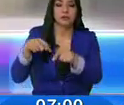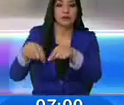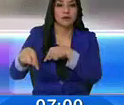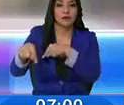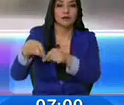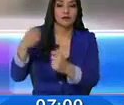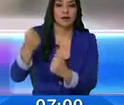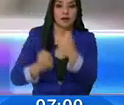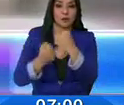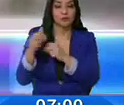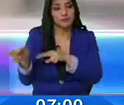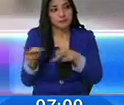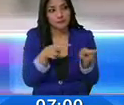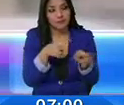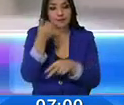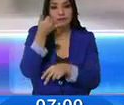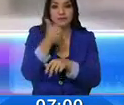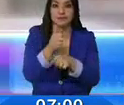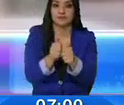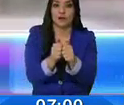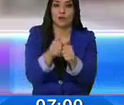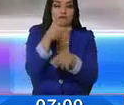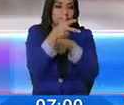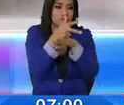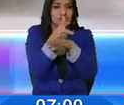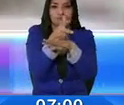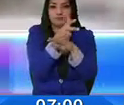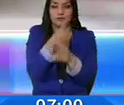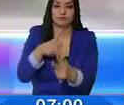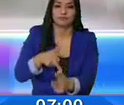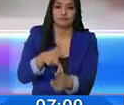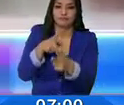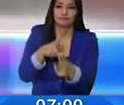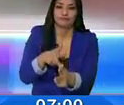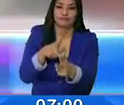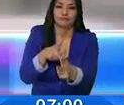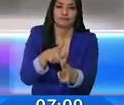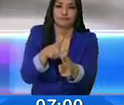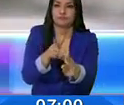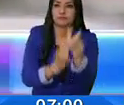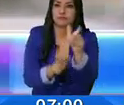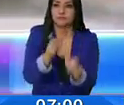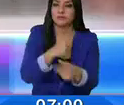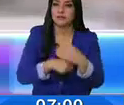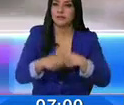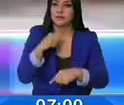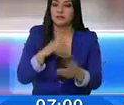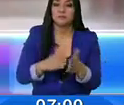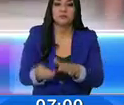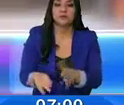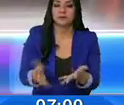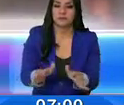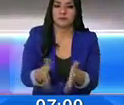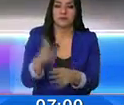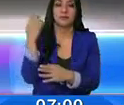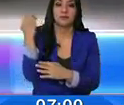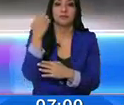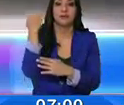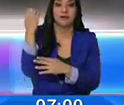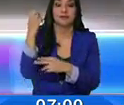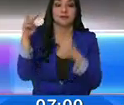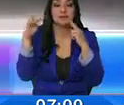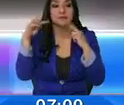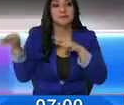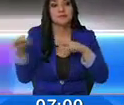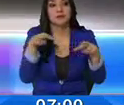en sus automotores en el momento del incidente, provocando congestionamiento. No se reportaron personas heridas durante la emergencia, que fue divisada desde